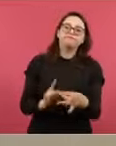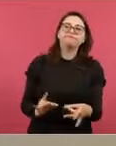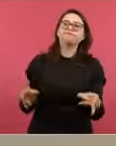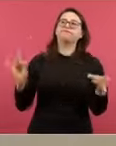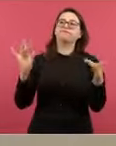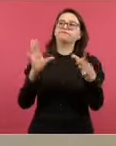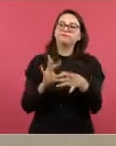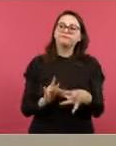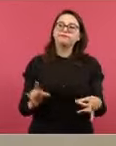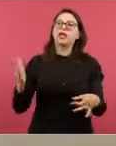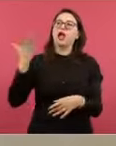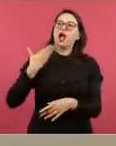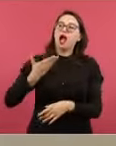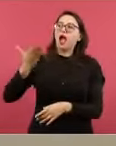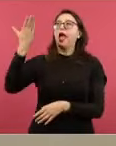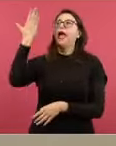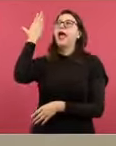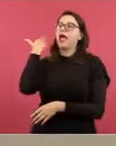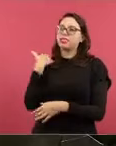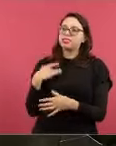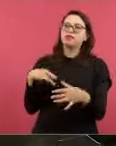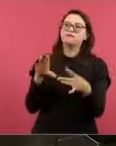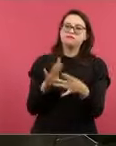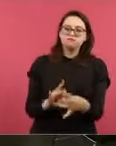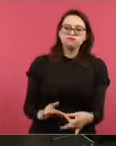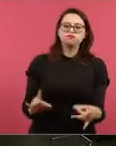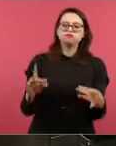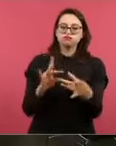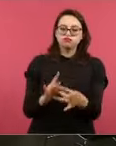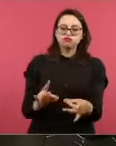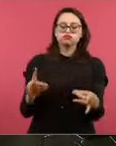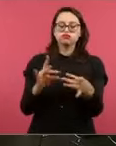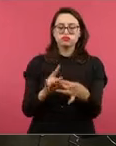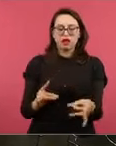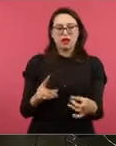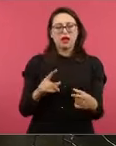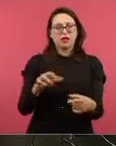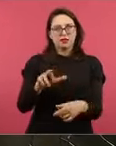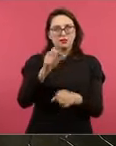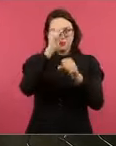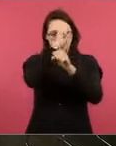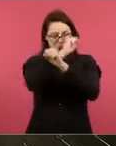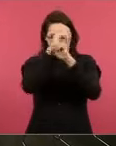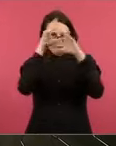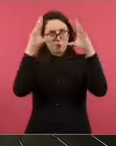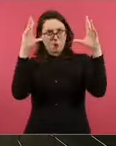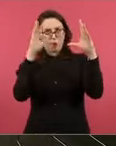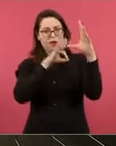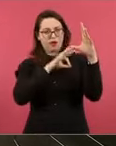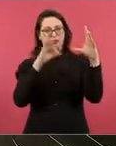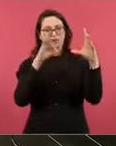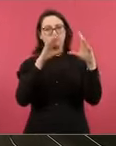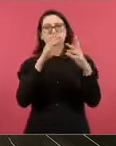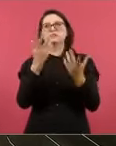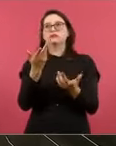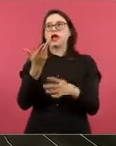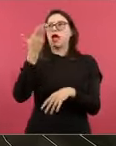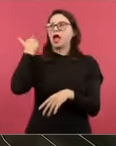de la mano, pero no únicamente en forma narrativa que nos ubique en el espacio y en el tiempo, que